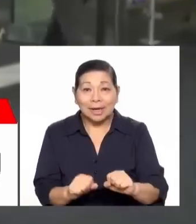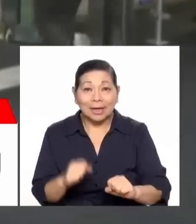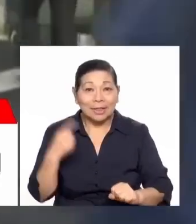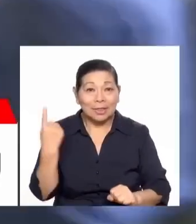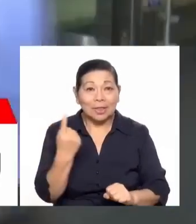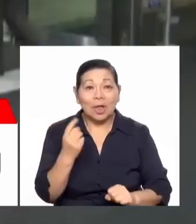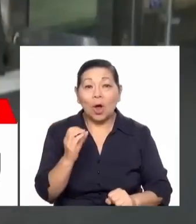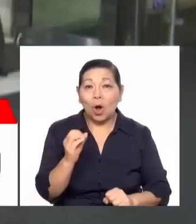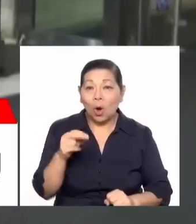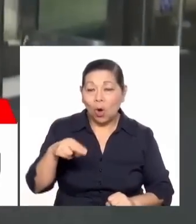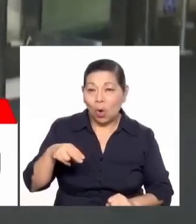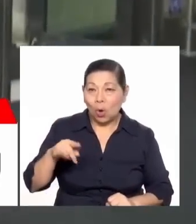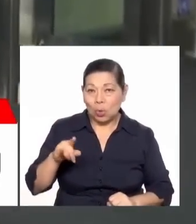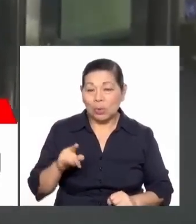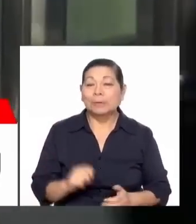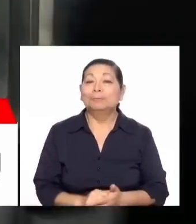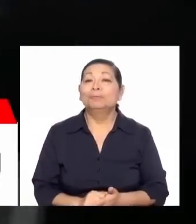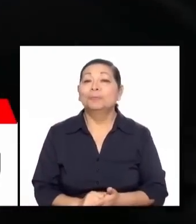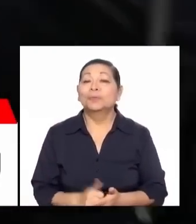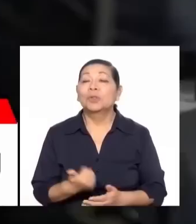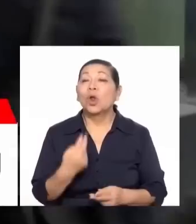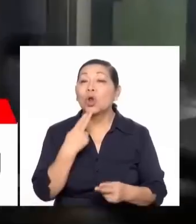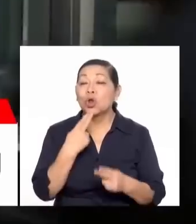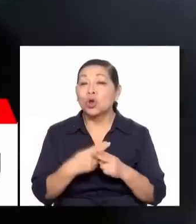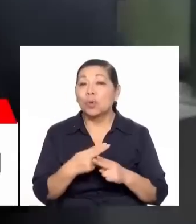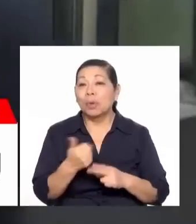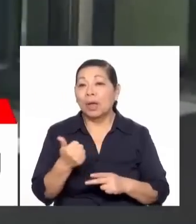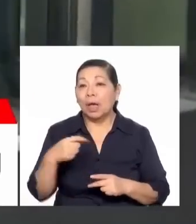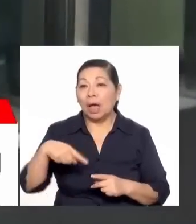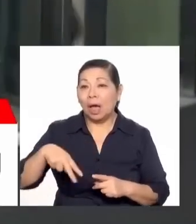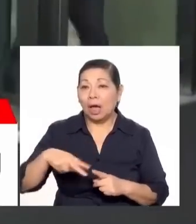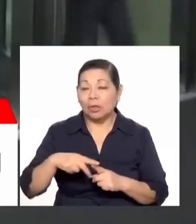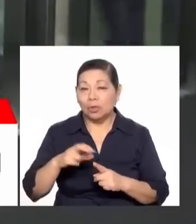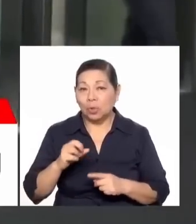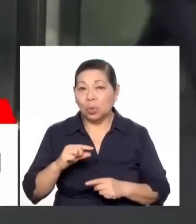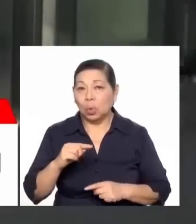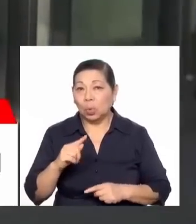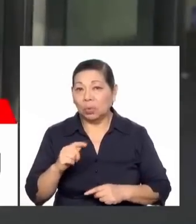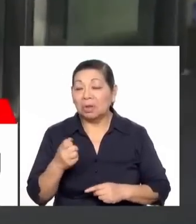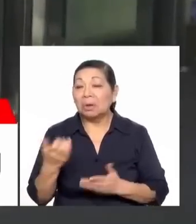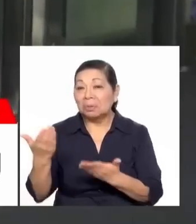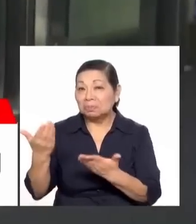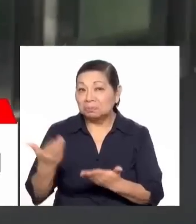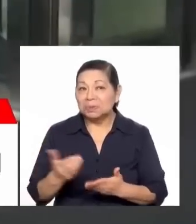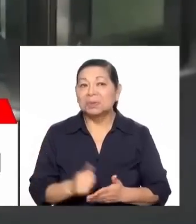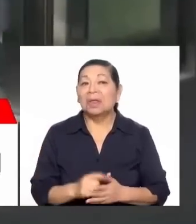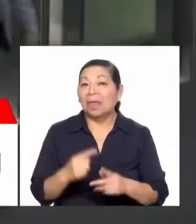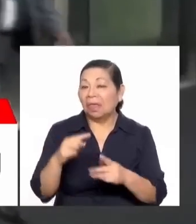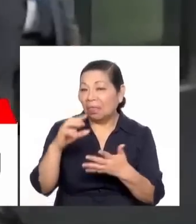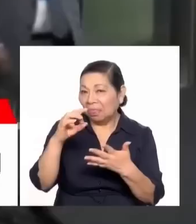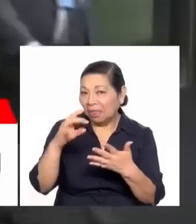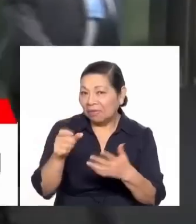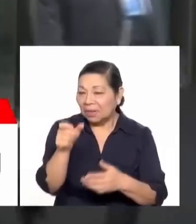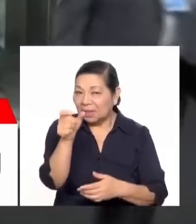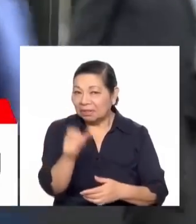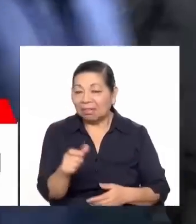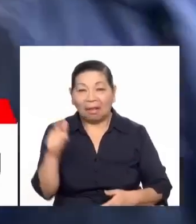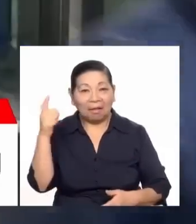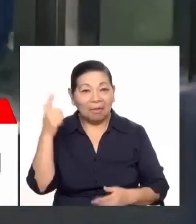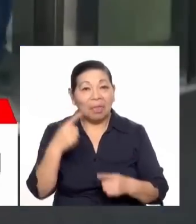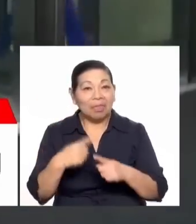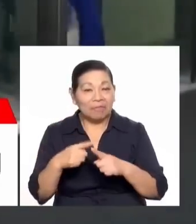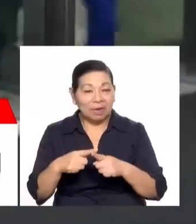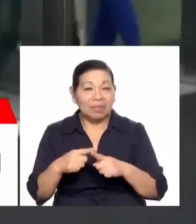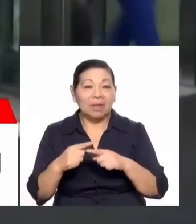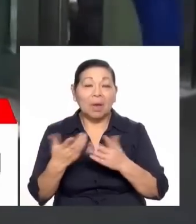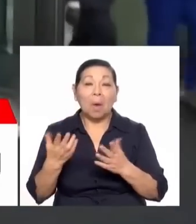las Naciones Unidas, Antonio Guterres. Además, él va a dar la bienvenida a los diferentes líderes